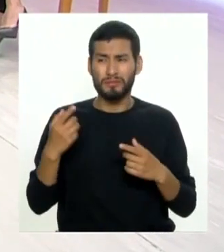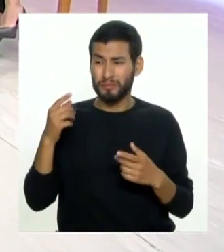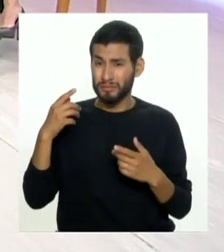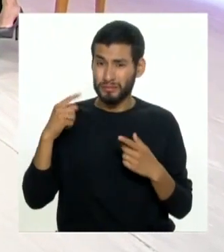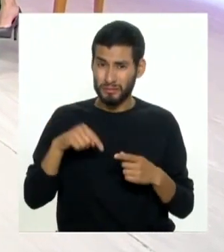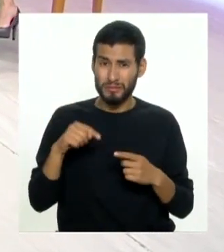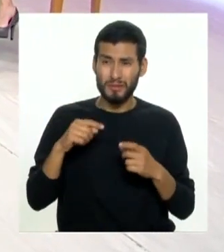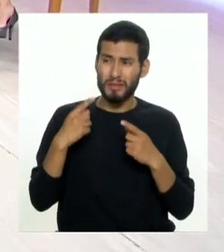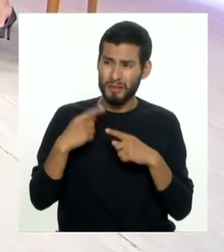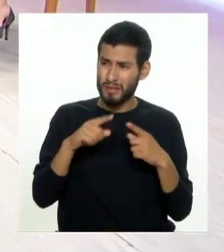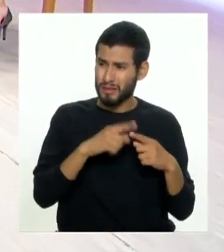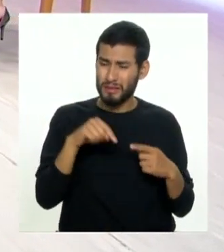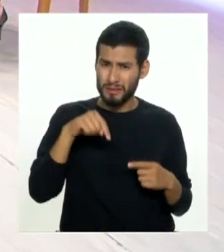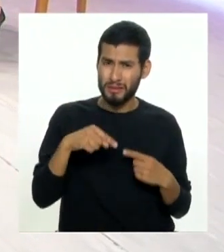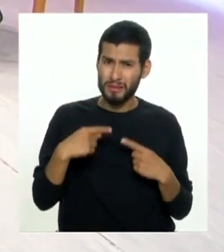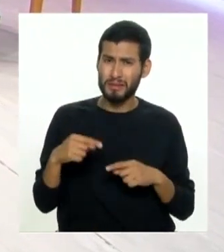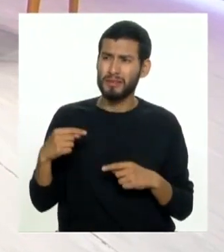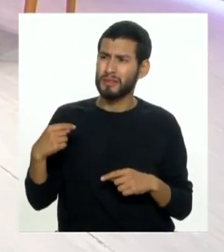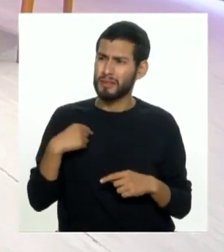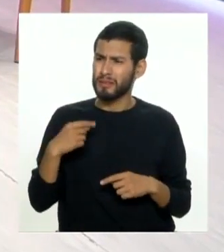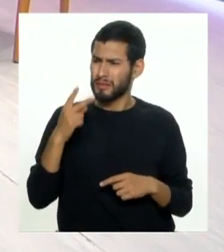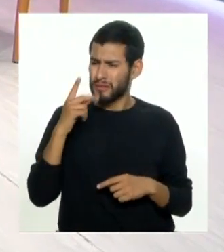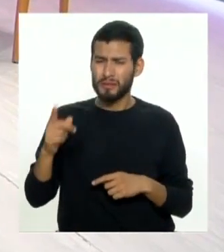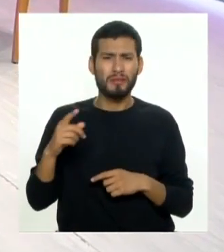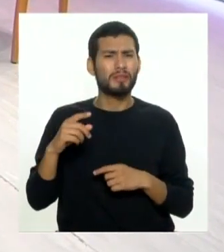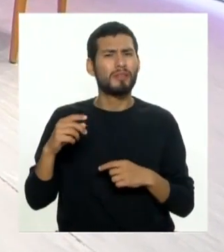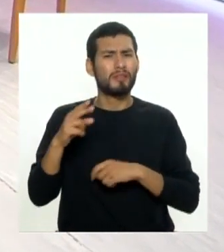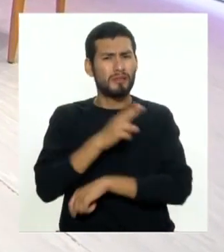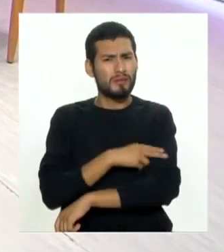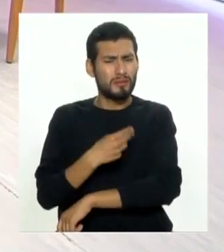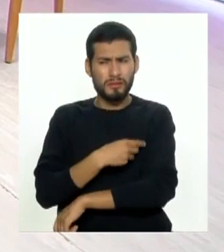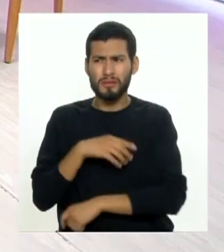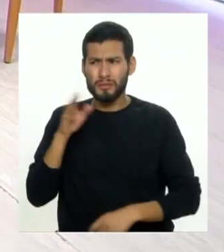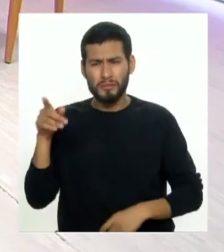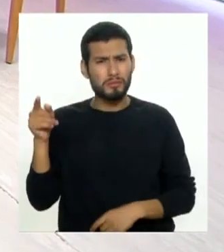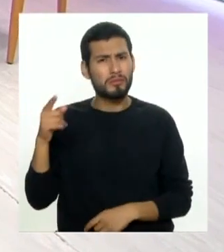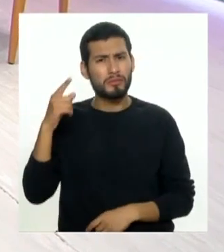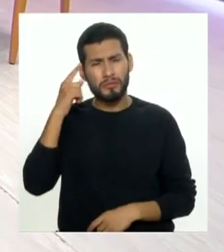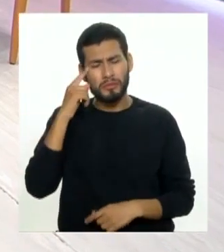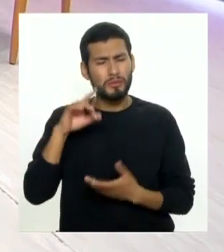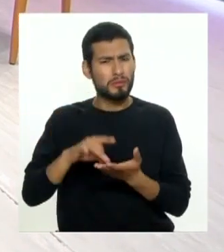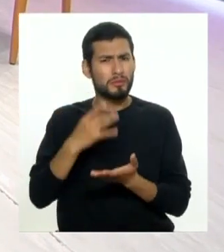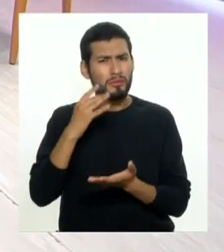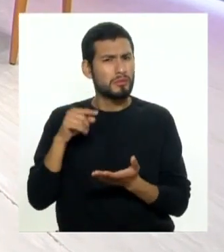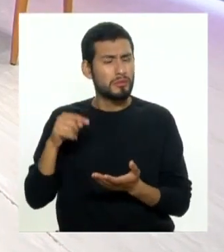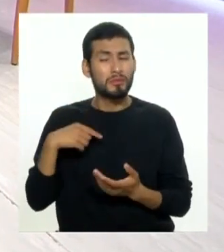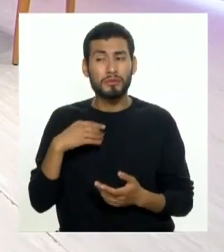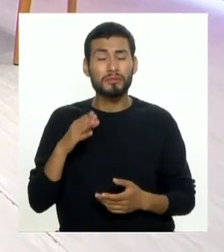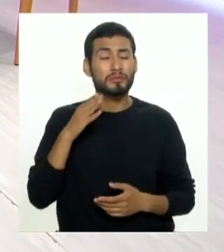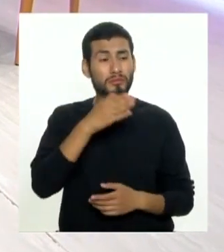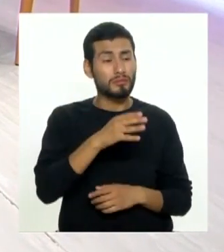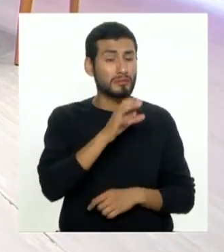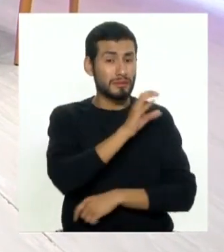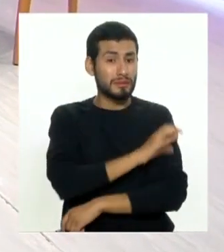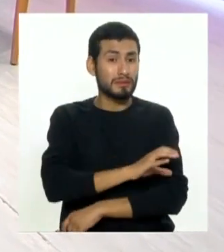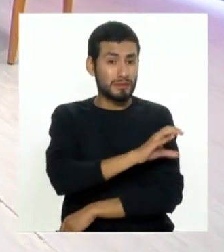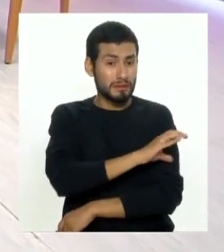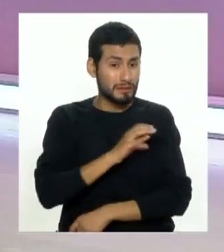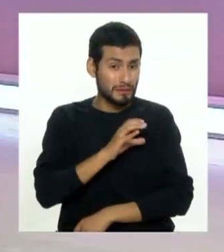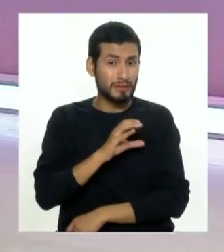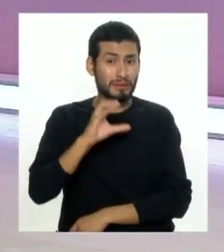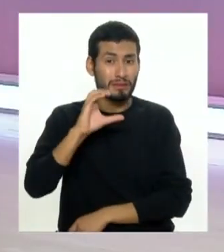mi hijo un ataque, corro al hospital, me sacan una lista de medicamentos y si voy a una clínica,